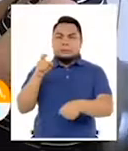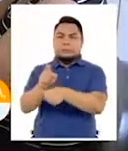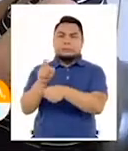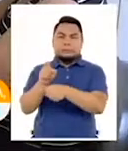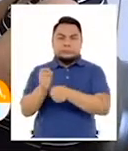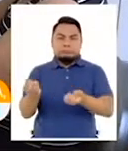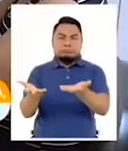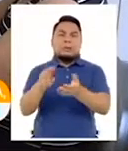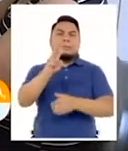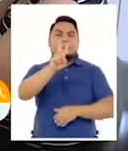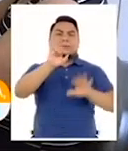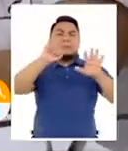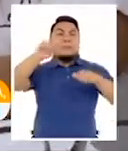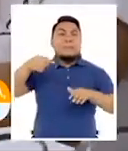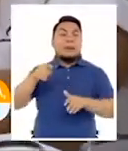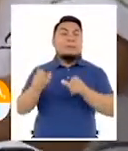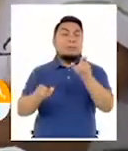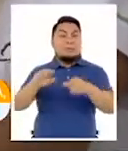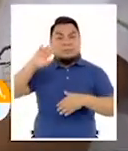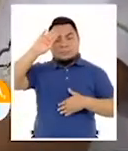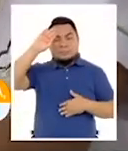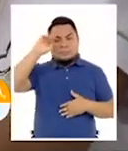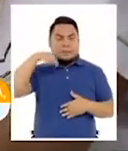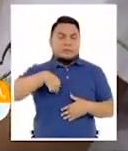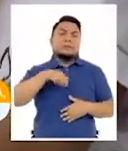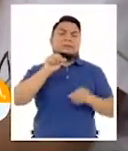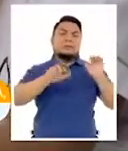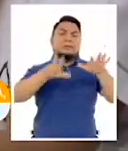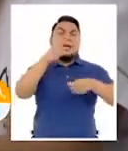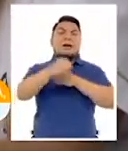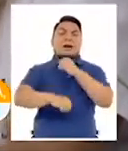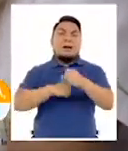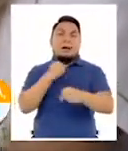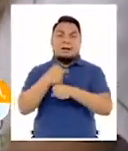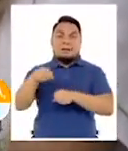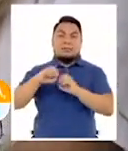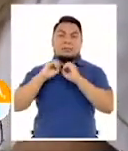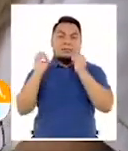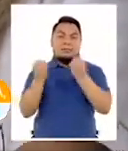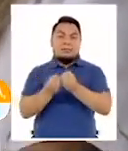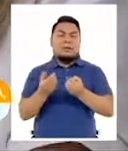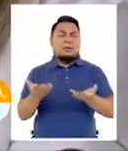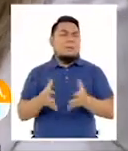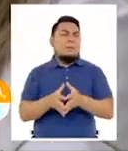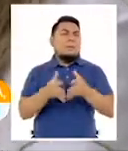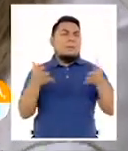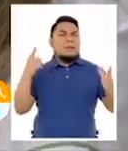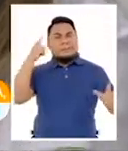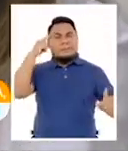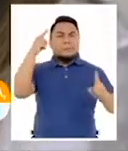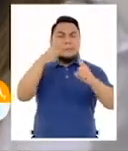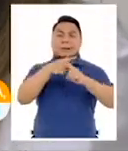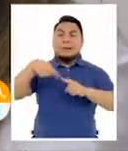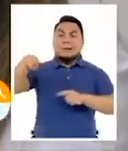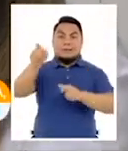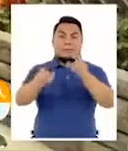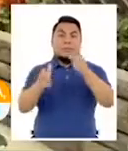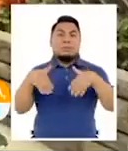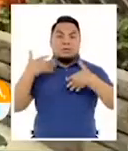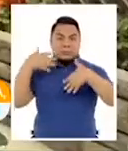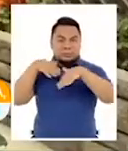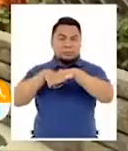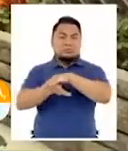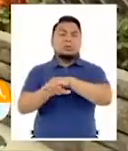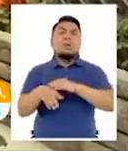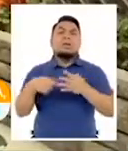capacitado a 26.000 pacientes. Tenemos 13 años de actividades y en realidad la necesidad más grande era que los pacientes tuvieran acceso a